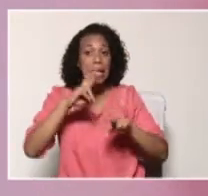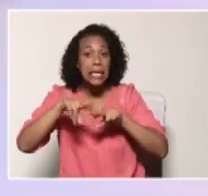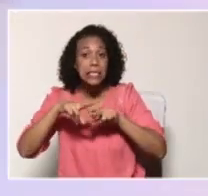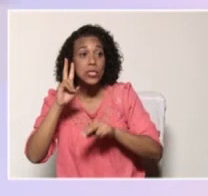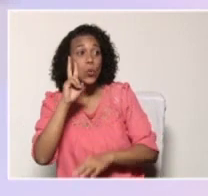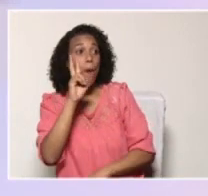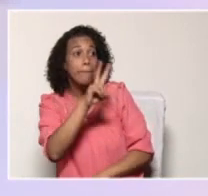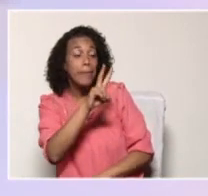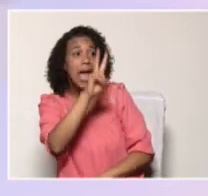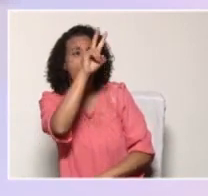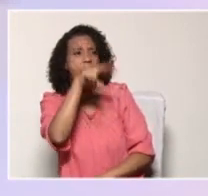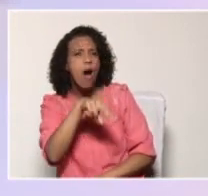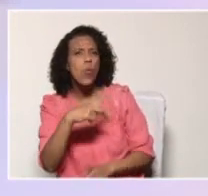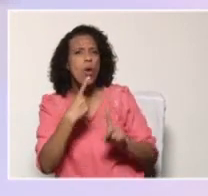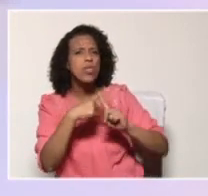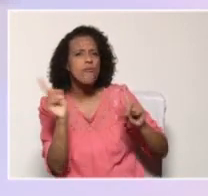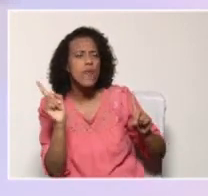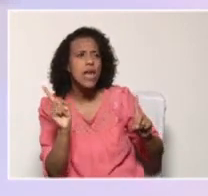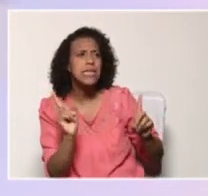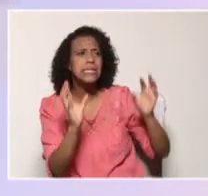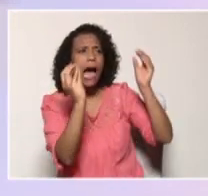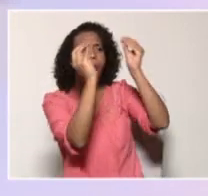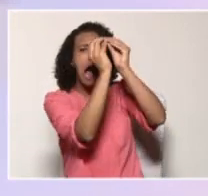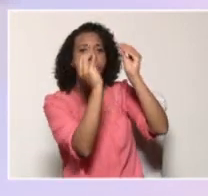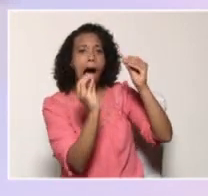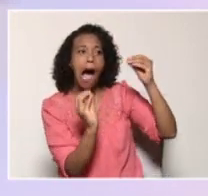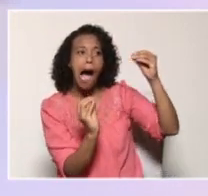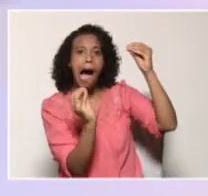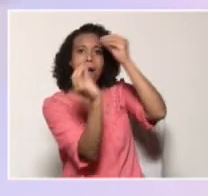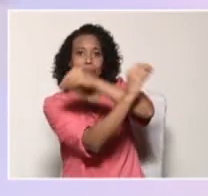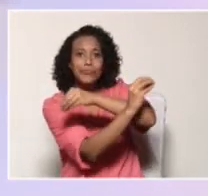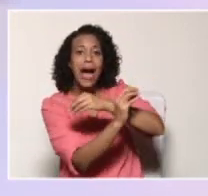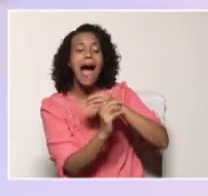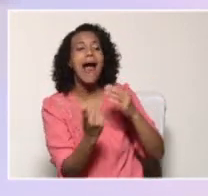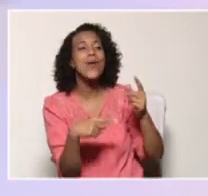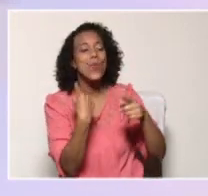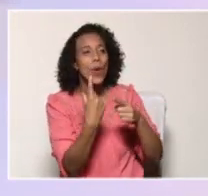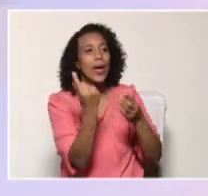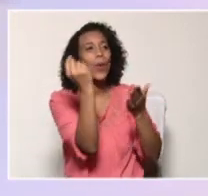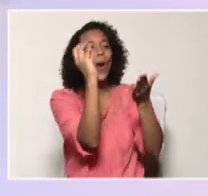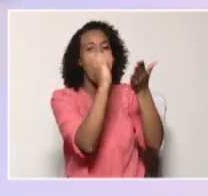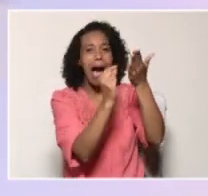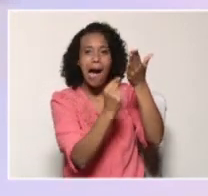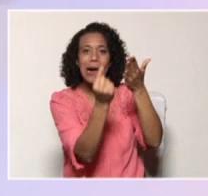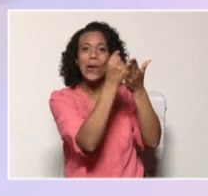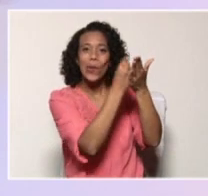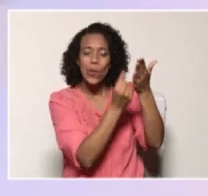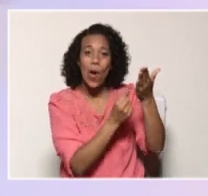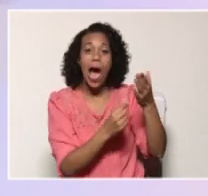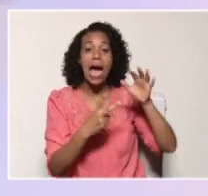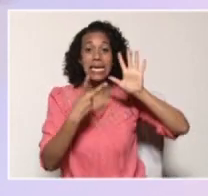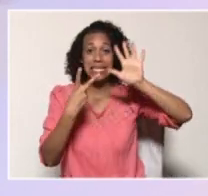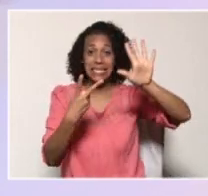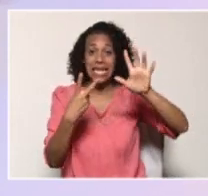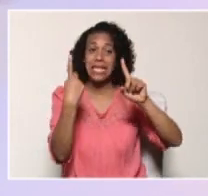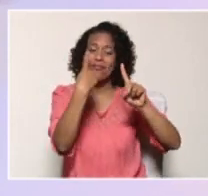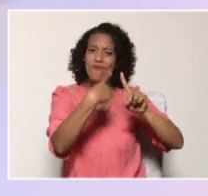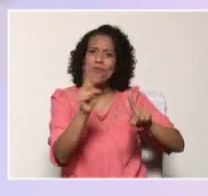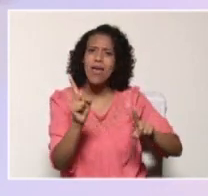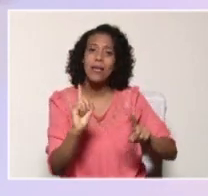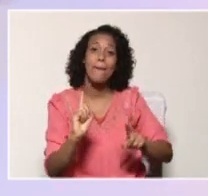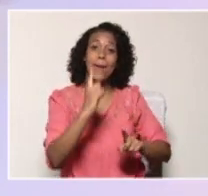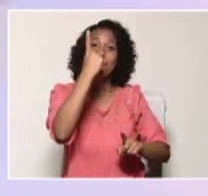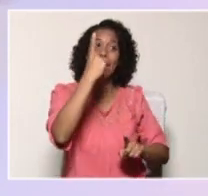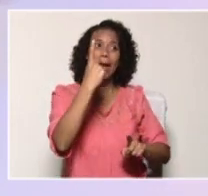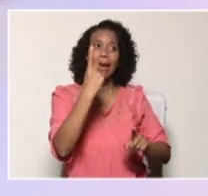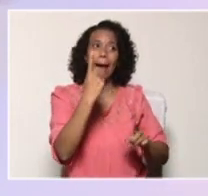consiga esas diferencias y después que las encuentre, pues entonces pase a colorear. Generalmente hay 7 diferencias. Busque en un